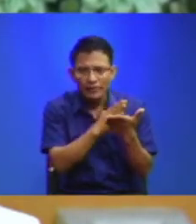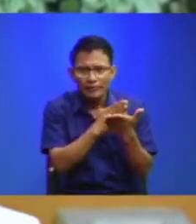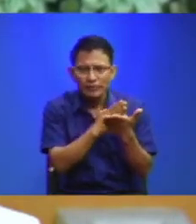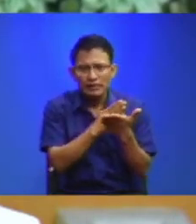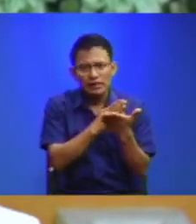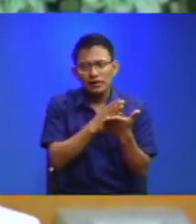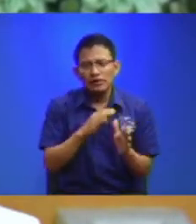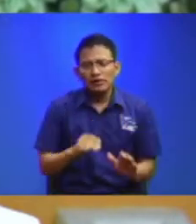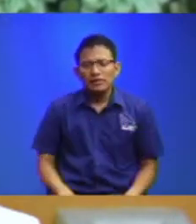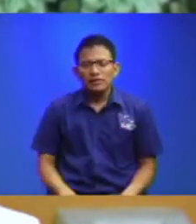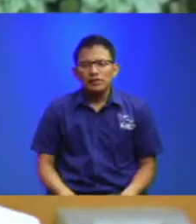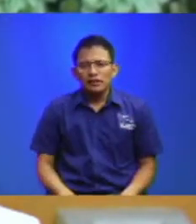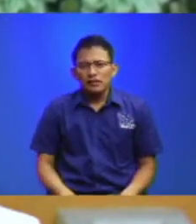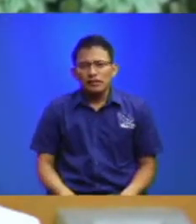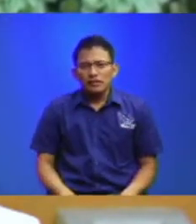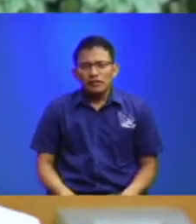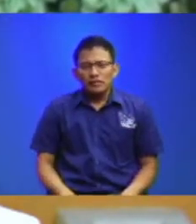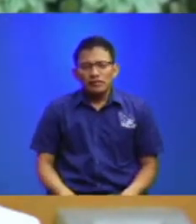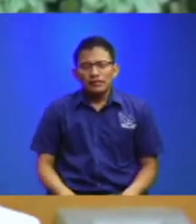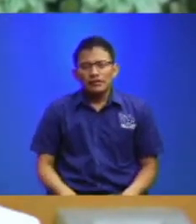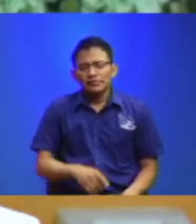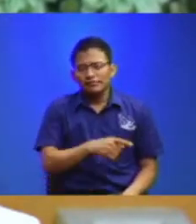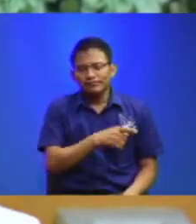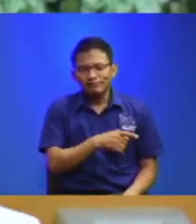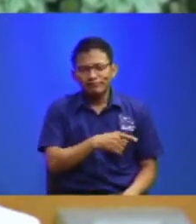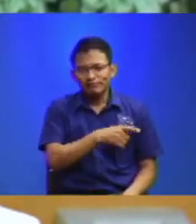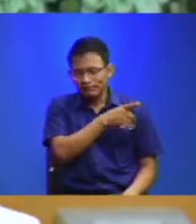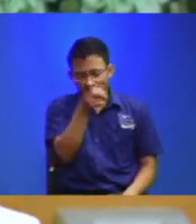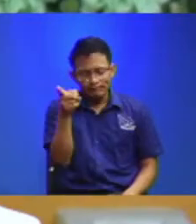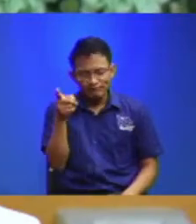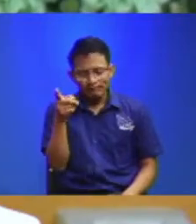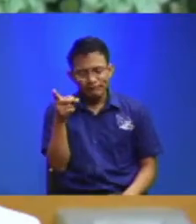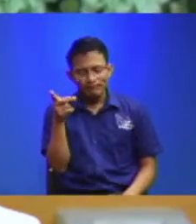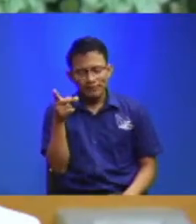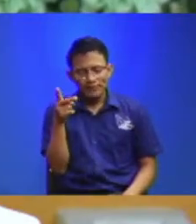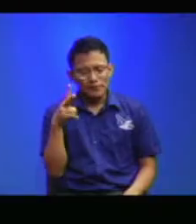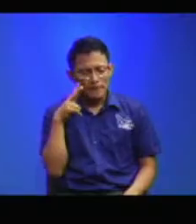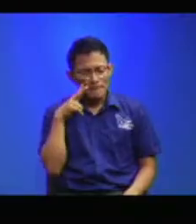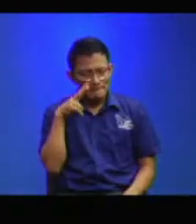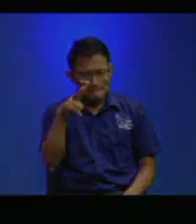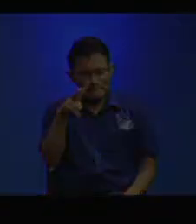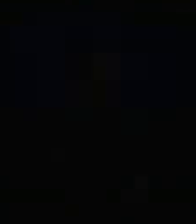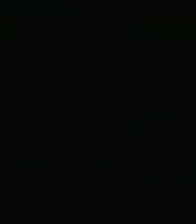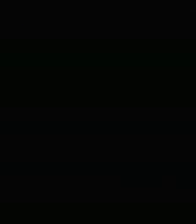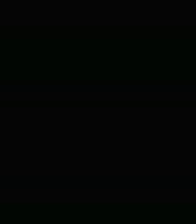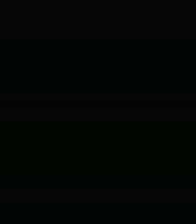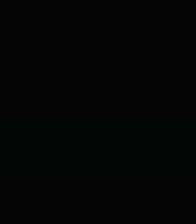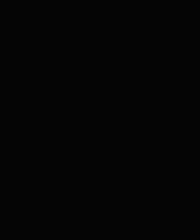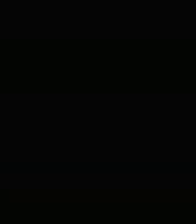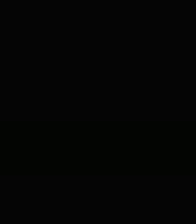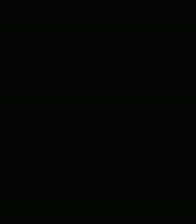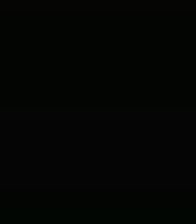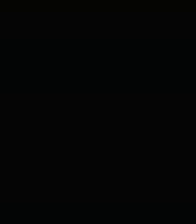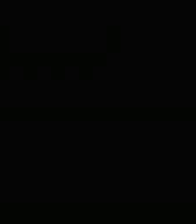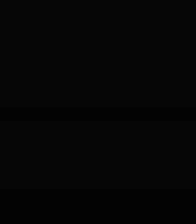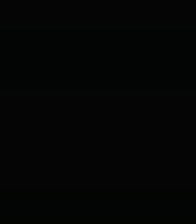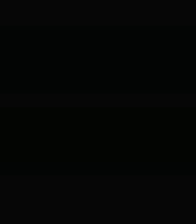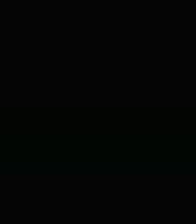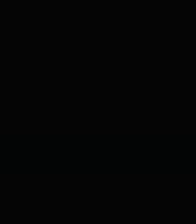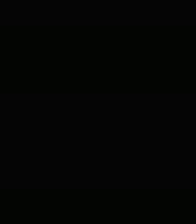quisiera que me acompañara a la pantalla y hiciéramos este resumen, pero ya leyendo,